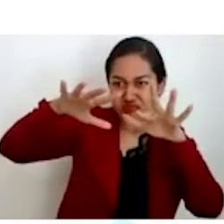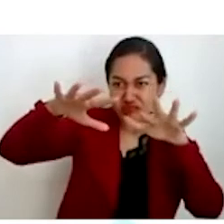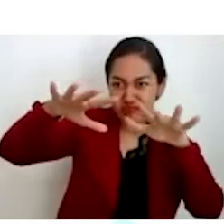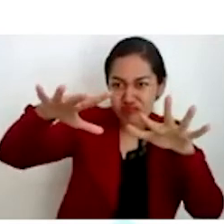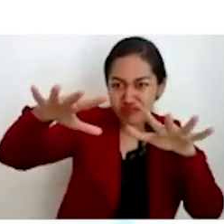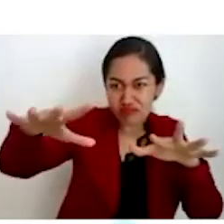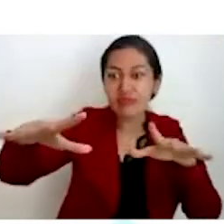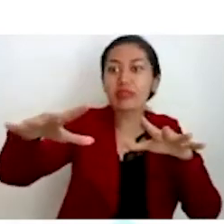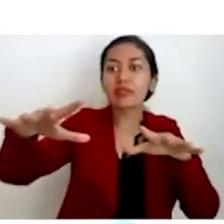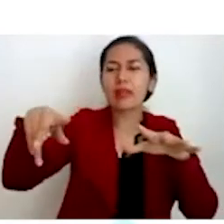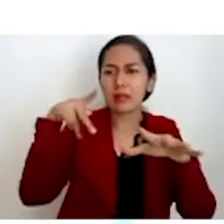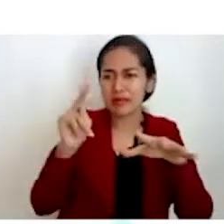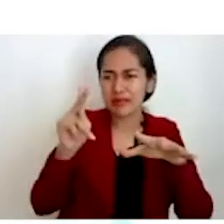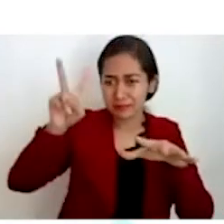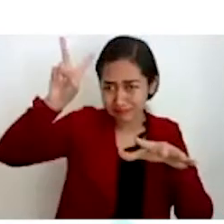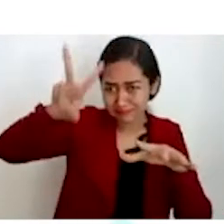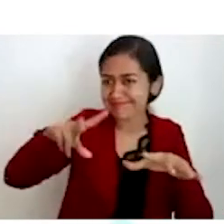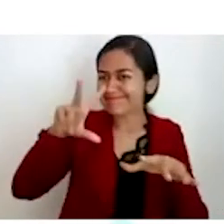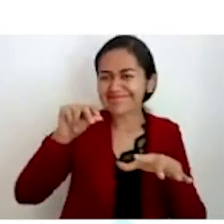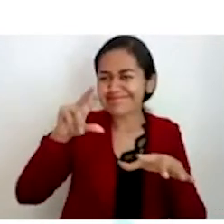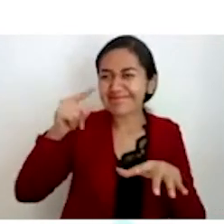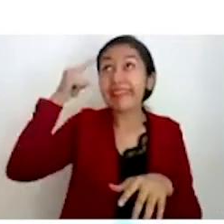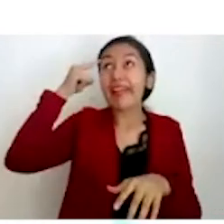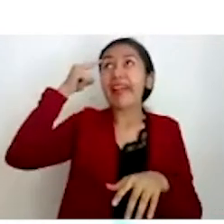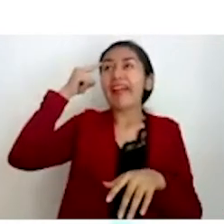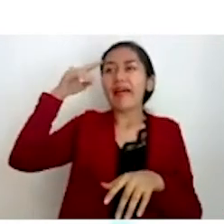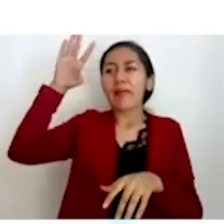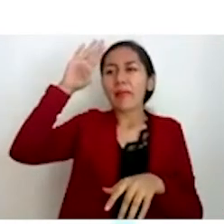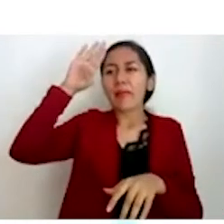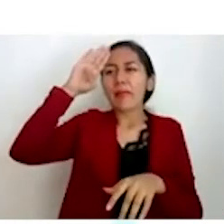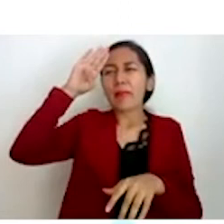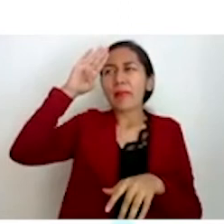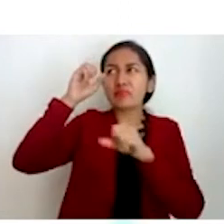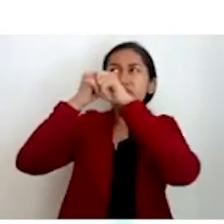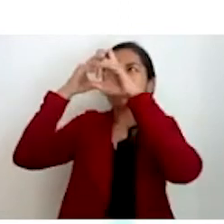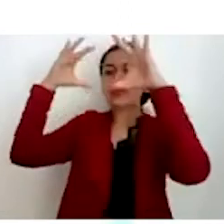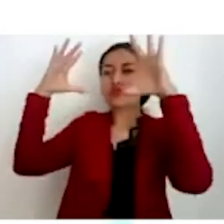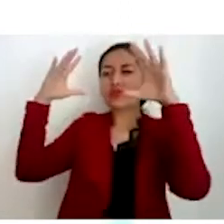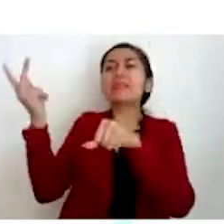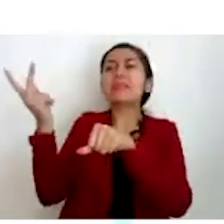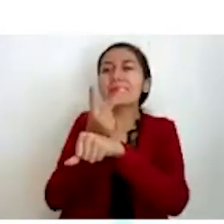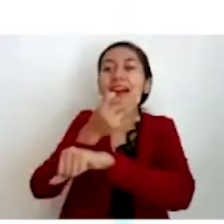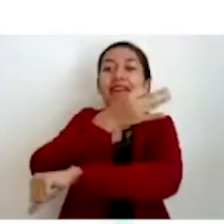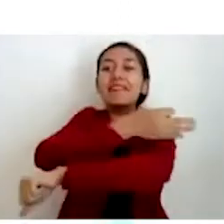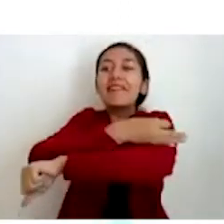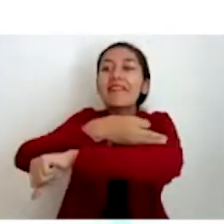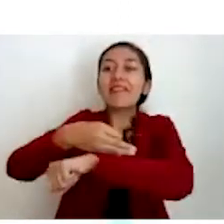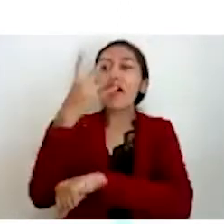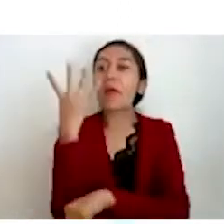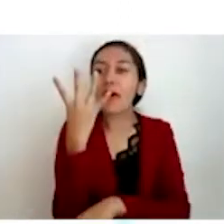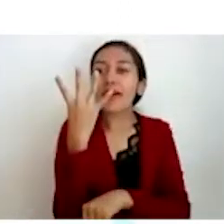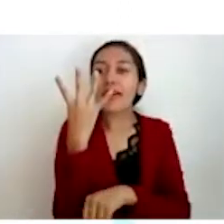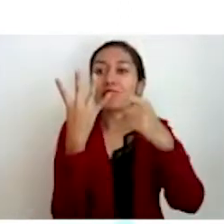que lleva a vivir a una familia en un encierro voluntario. Nos referimos a una película que recrea el encierro que